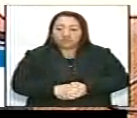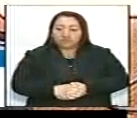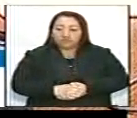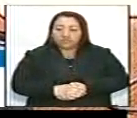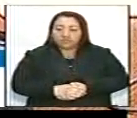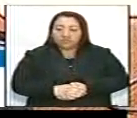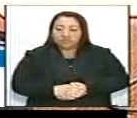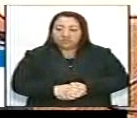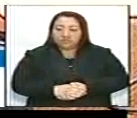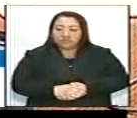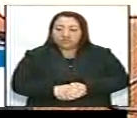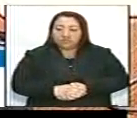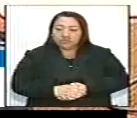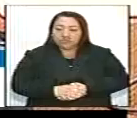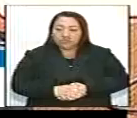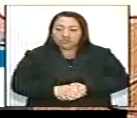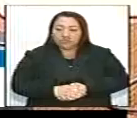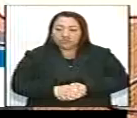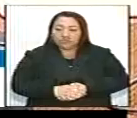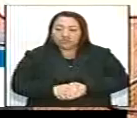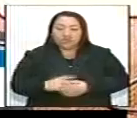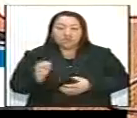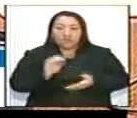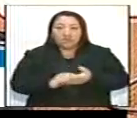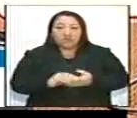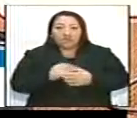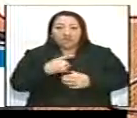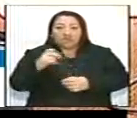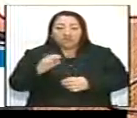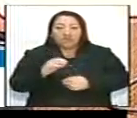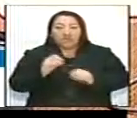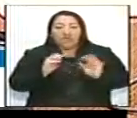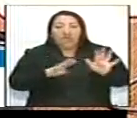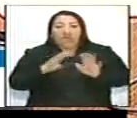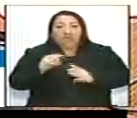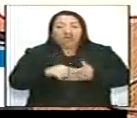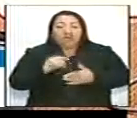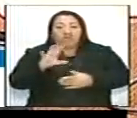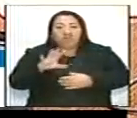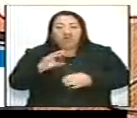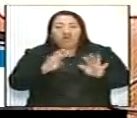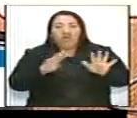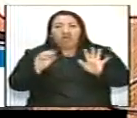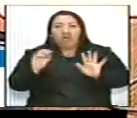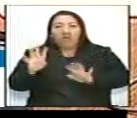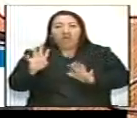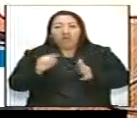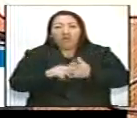que no ha permitido que esté al 100%. Han llegado al 99.5, 99.6, hasta